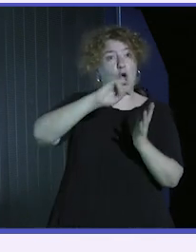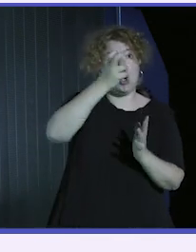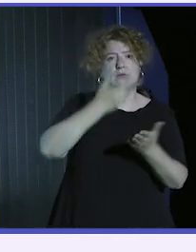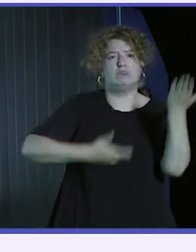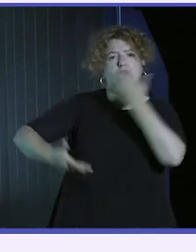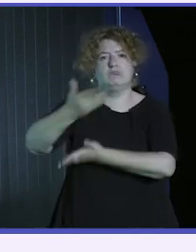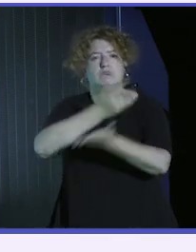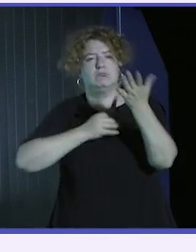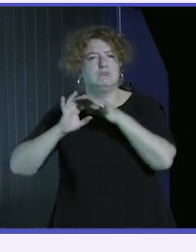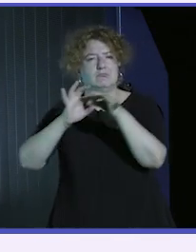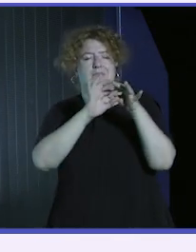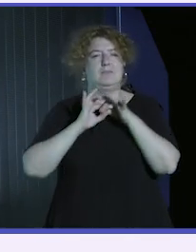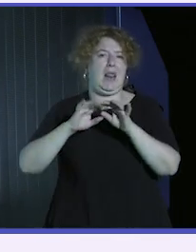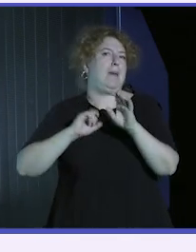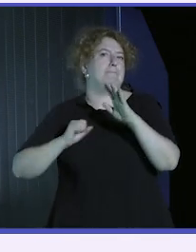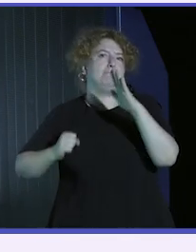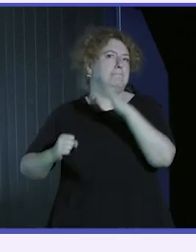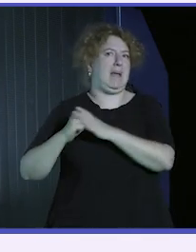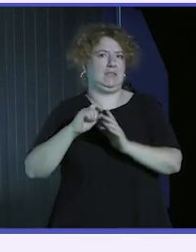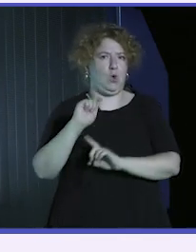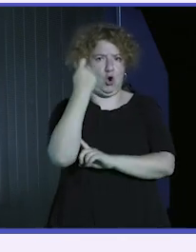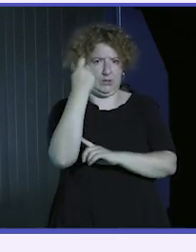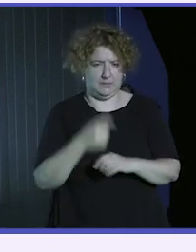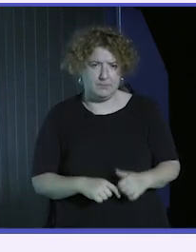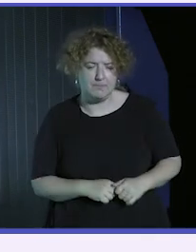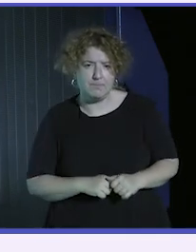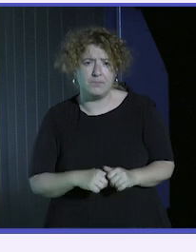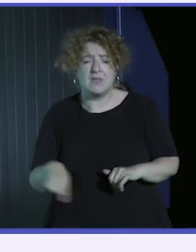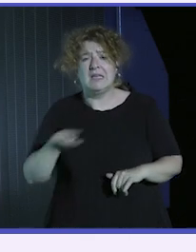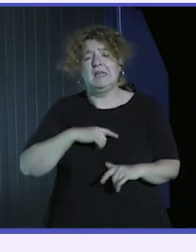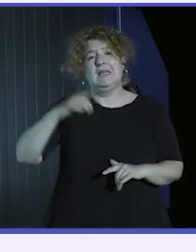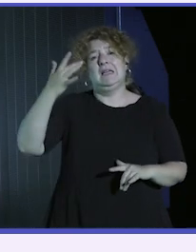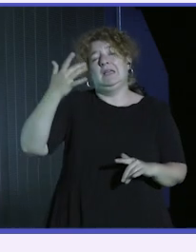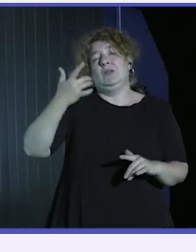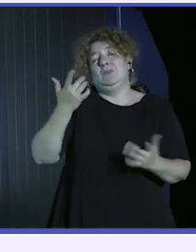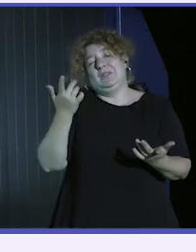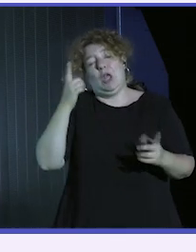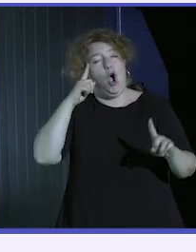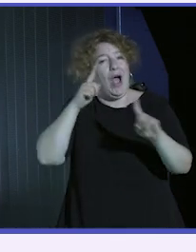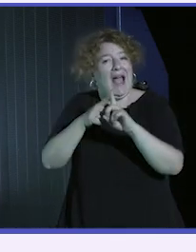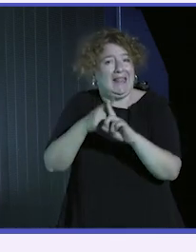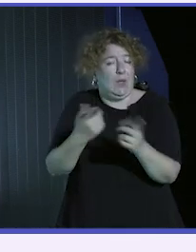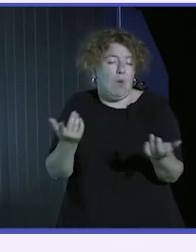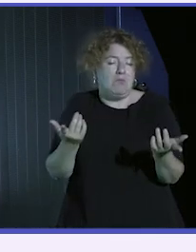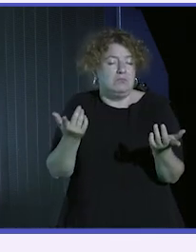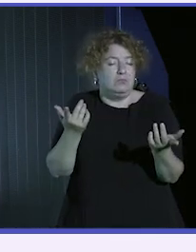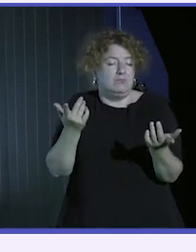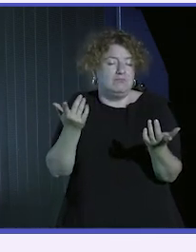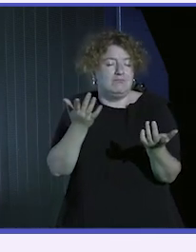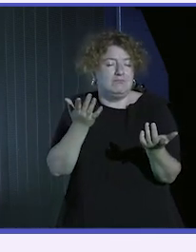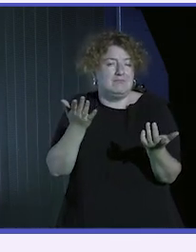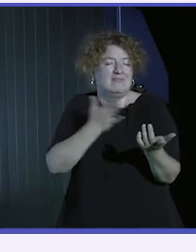aprovechemos al máximo su potencialidad. Con este espíritu y con esta intención,